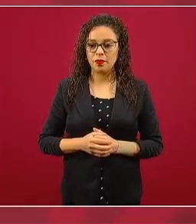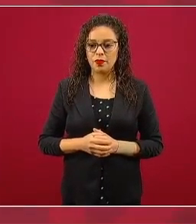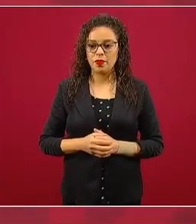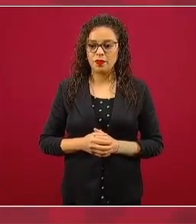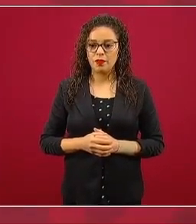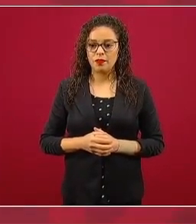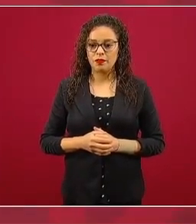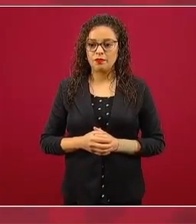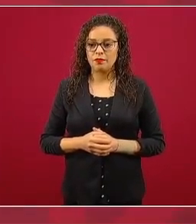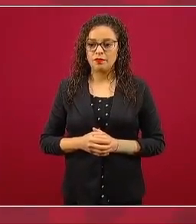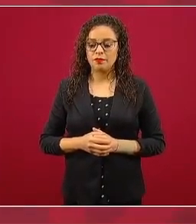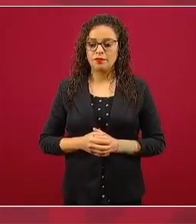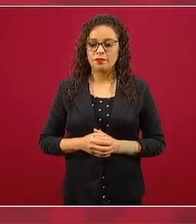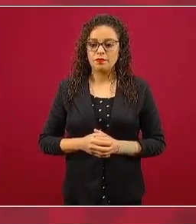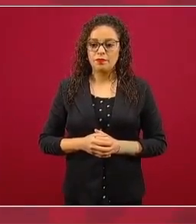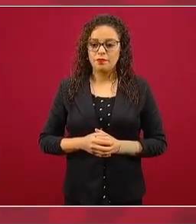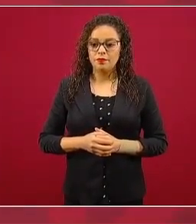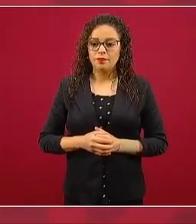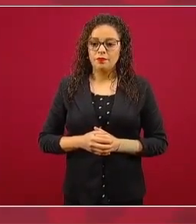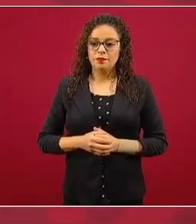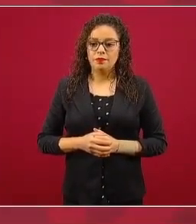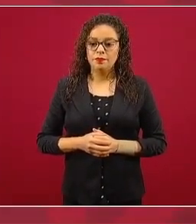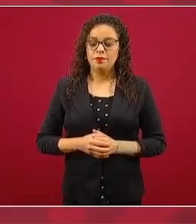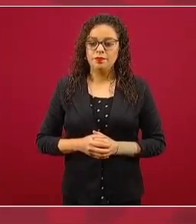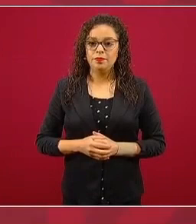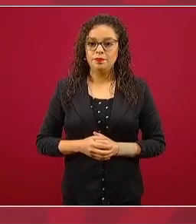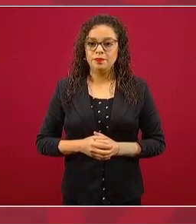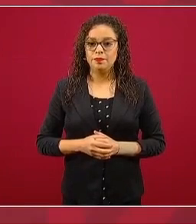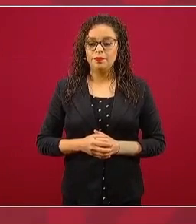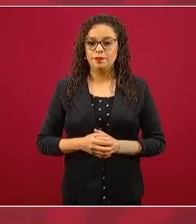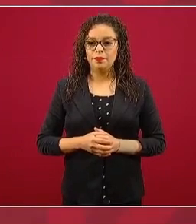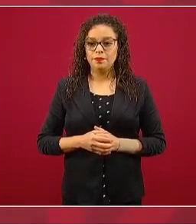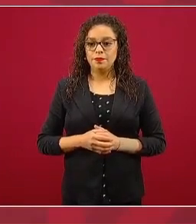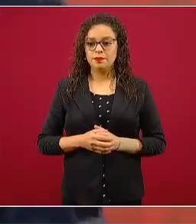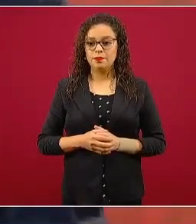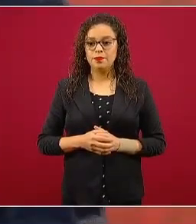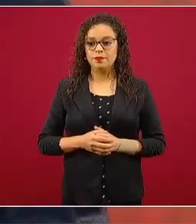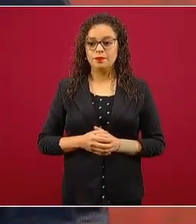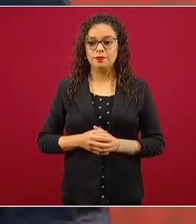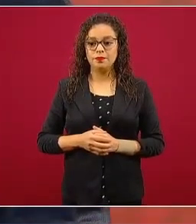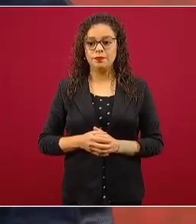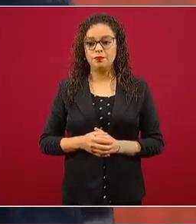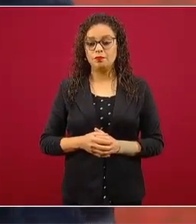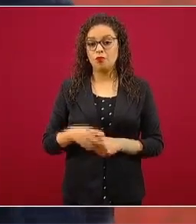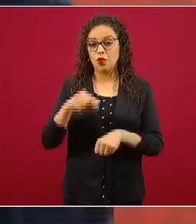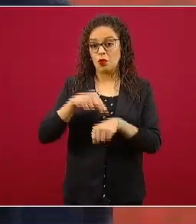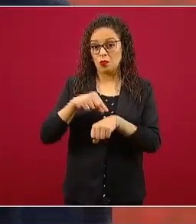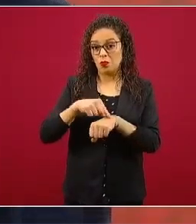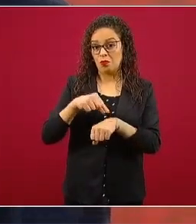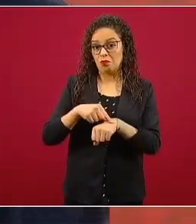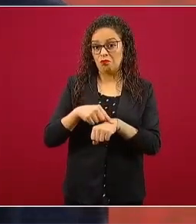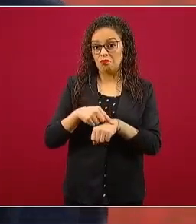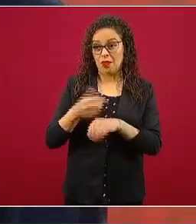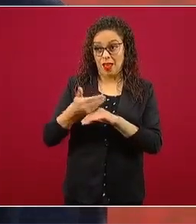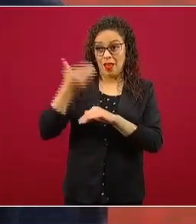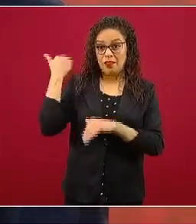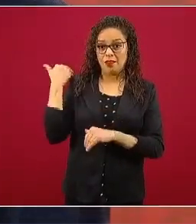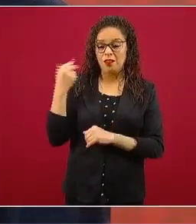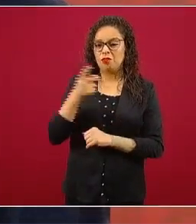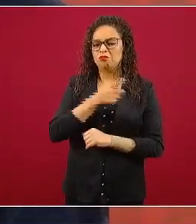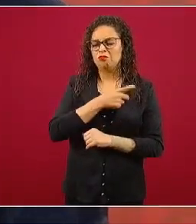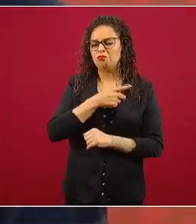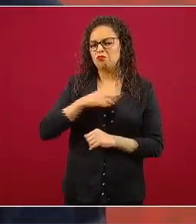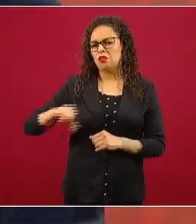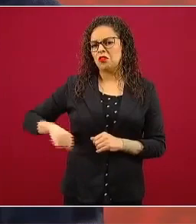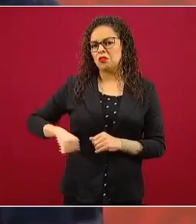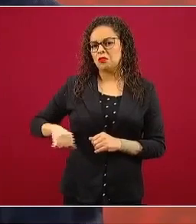de los médicos que solo buscaban enriquecerse, ¿no? Que